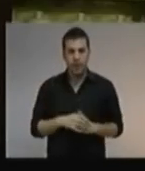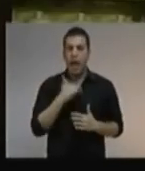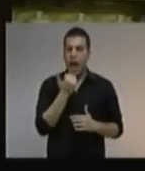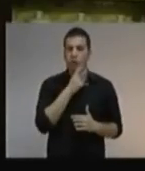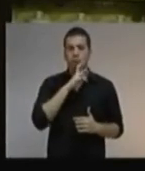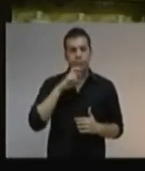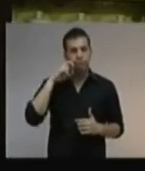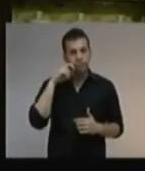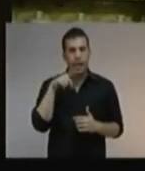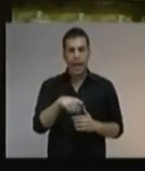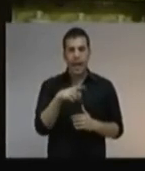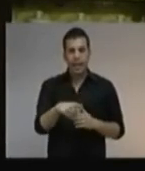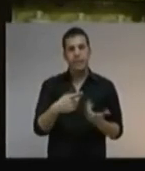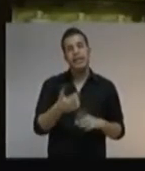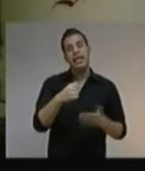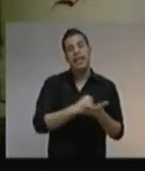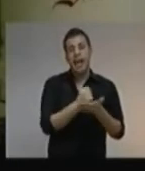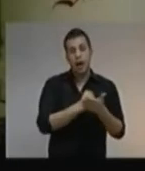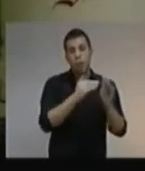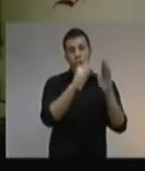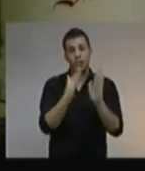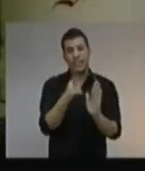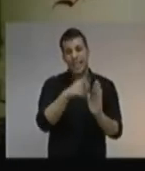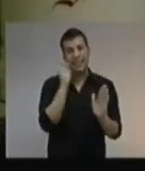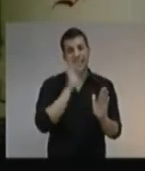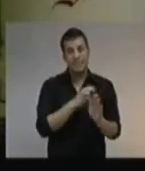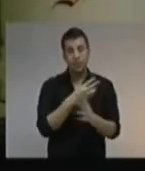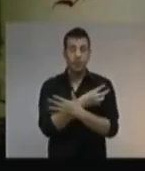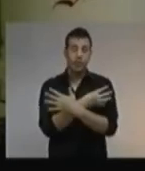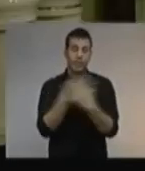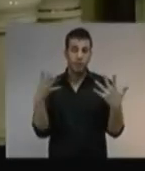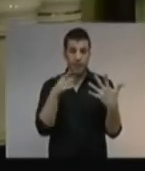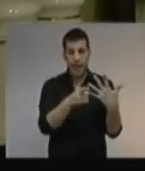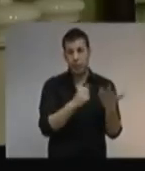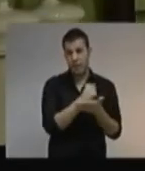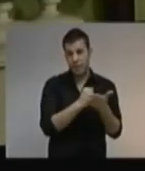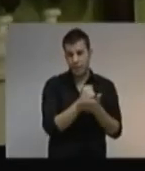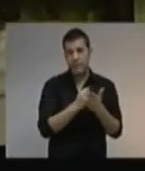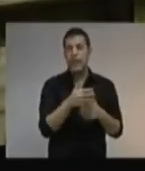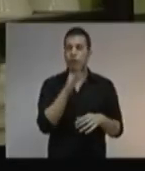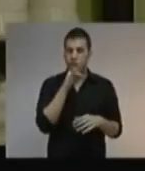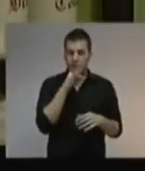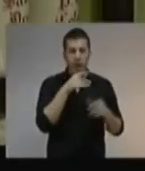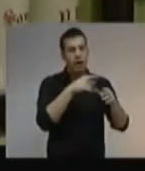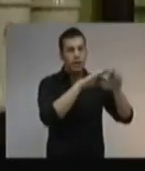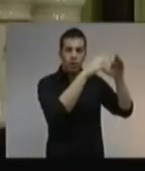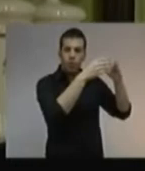del centro es la antigua botica del siglo XIX, una farmacia donde todavía se conservan los botes originales de la